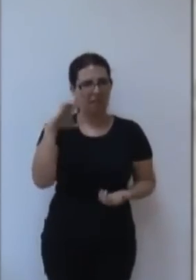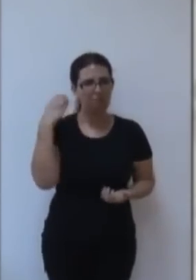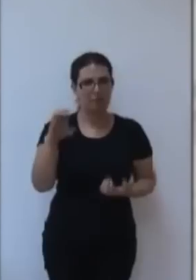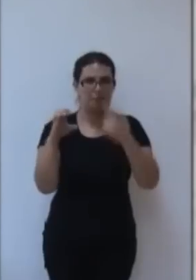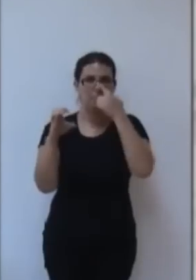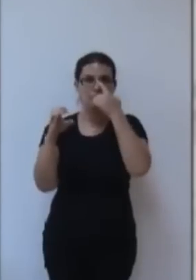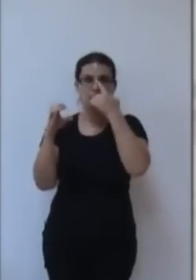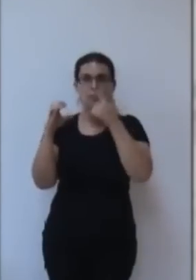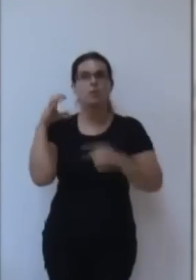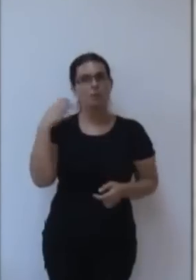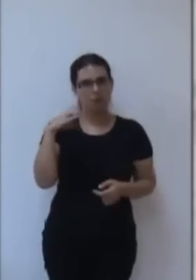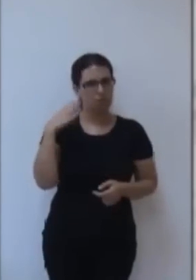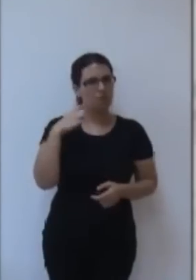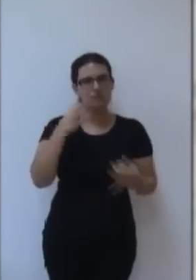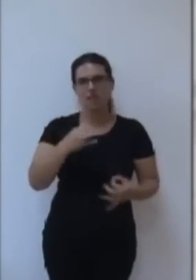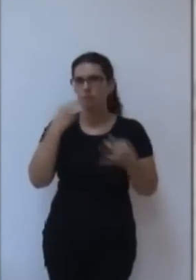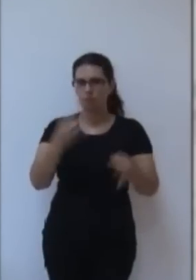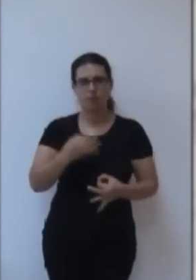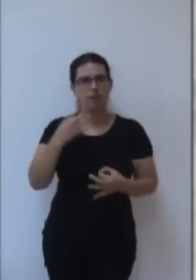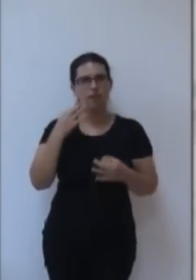ya está constantemente